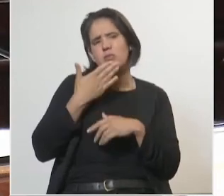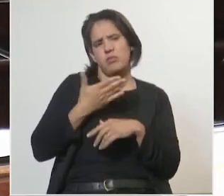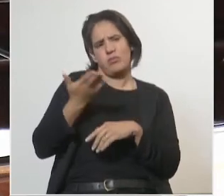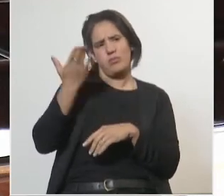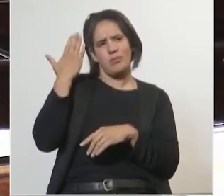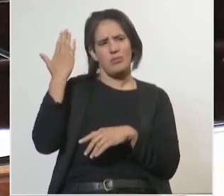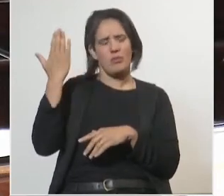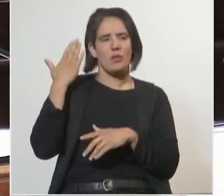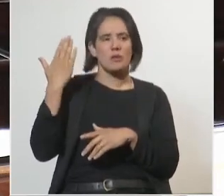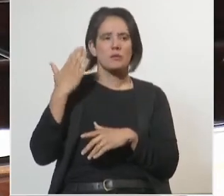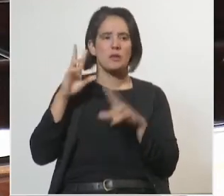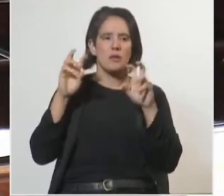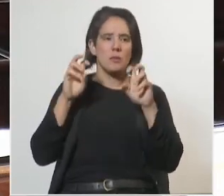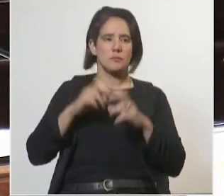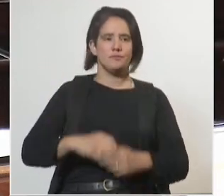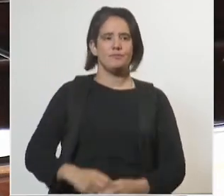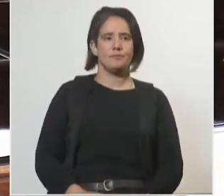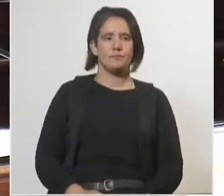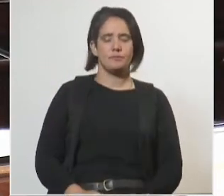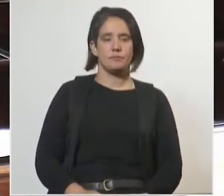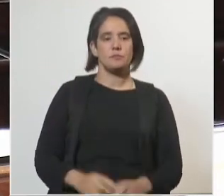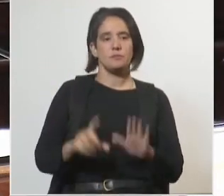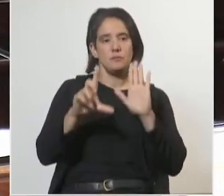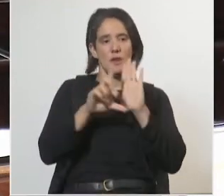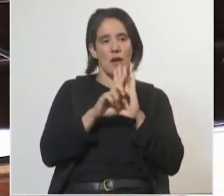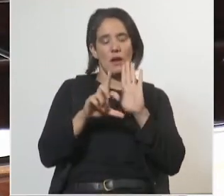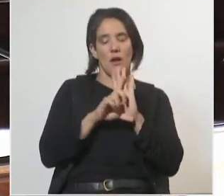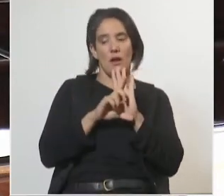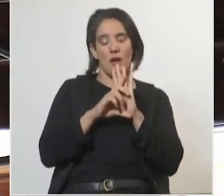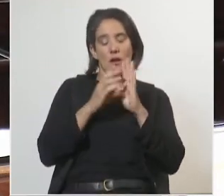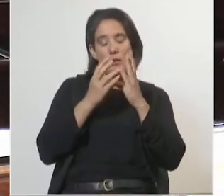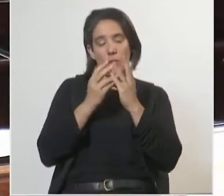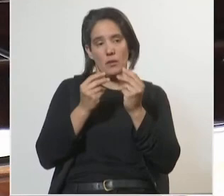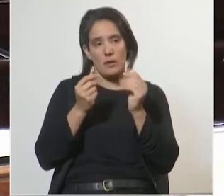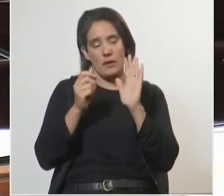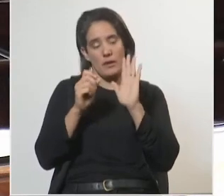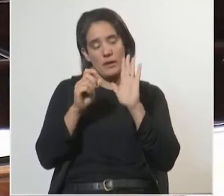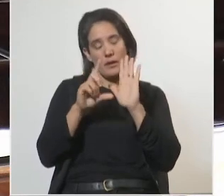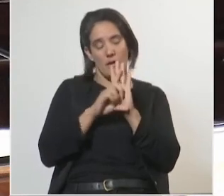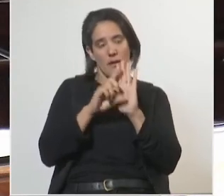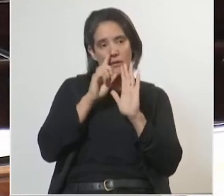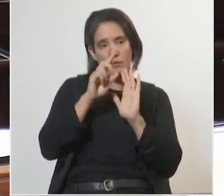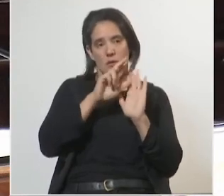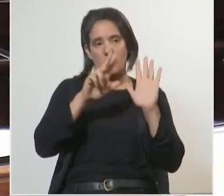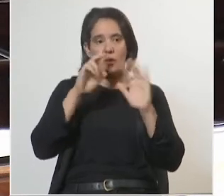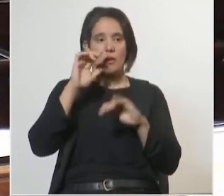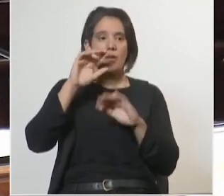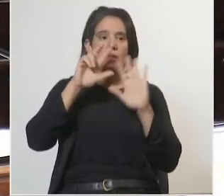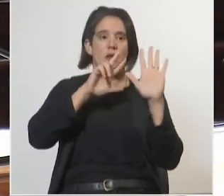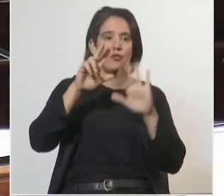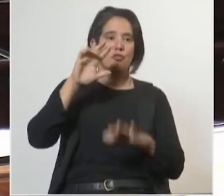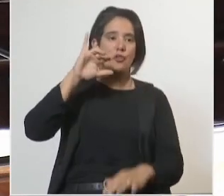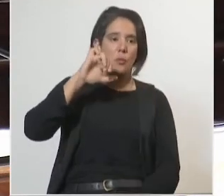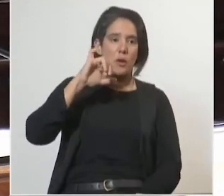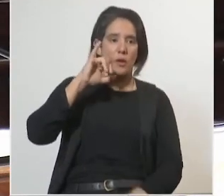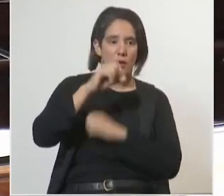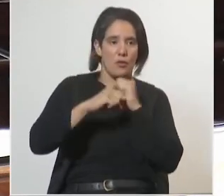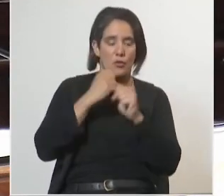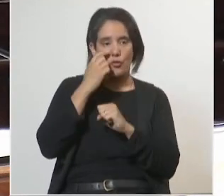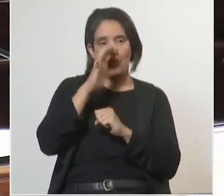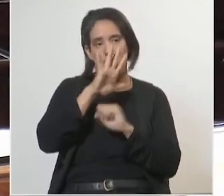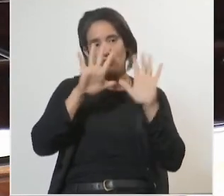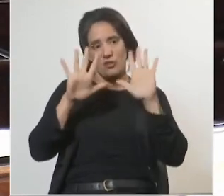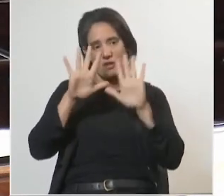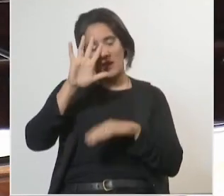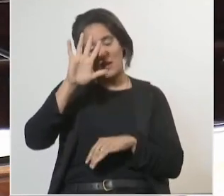antecedentes en la materia. La Ley de Amnistía 15.737 de 8 de marzo de